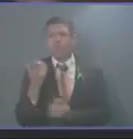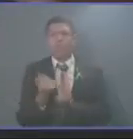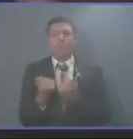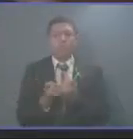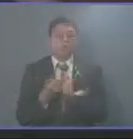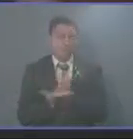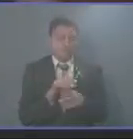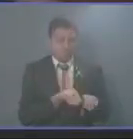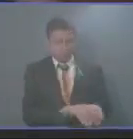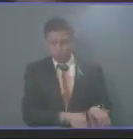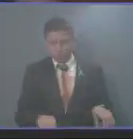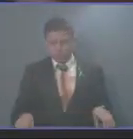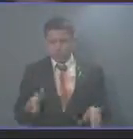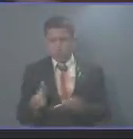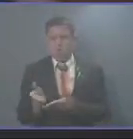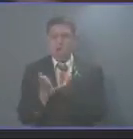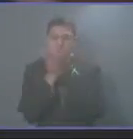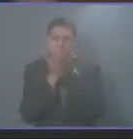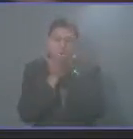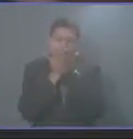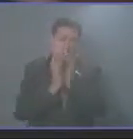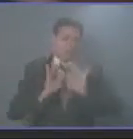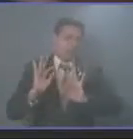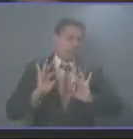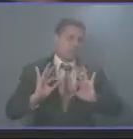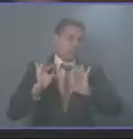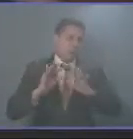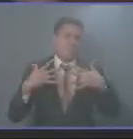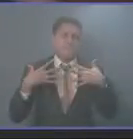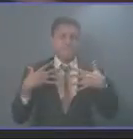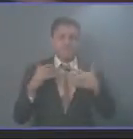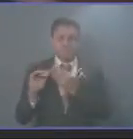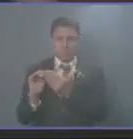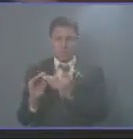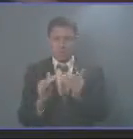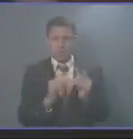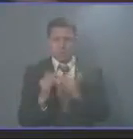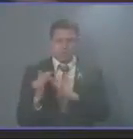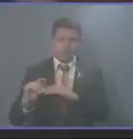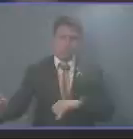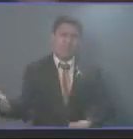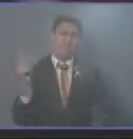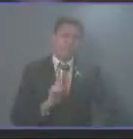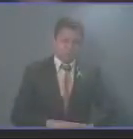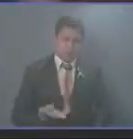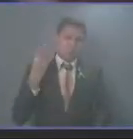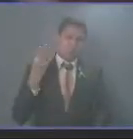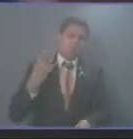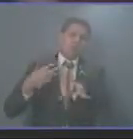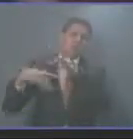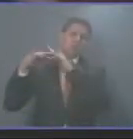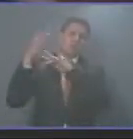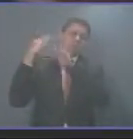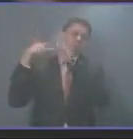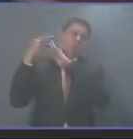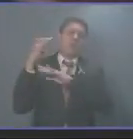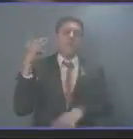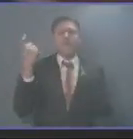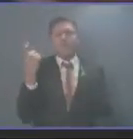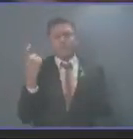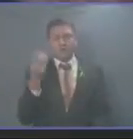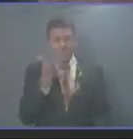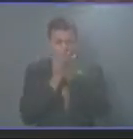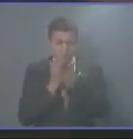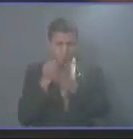notorios en su salud, mejorando la calidad de vida en los hogares que históricamente han carecido del agua. Que